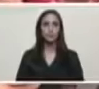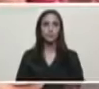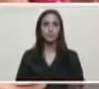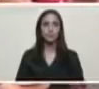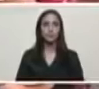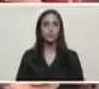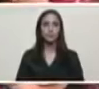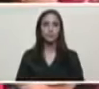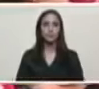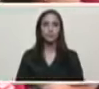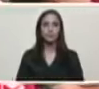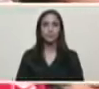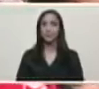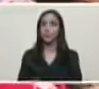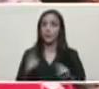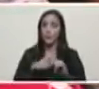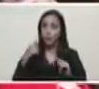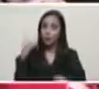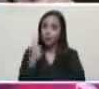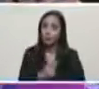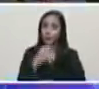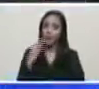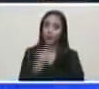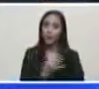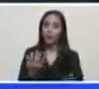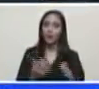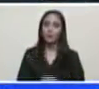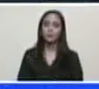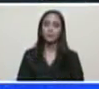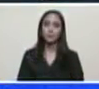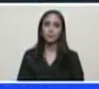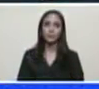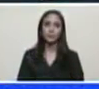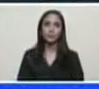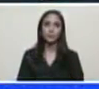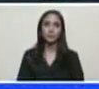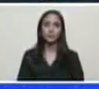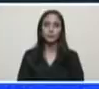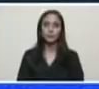nada Pero tiene que ser así de raíz de raigambre de